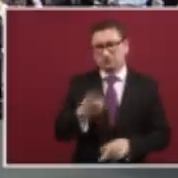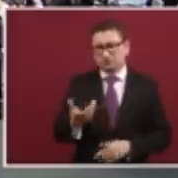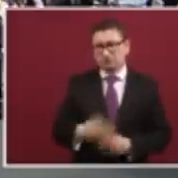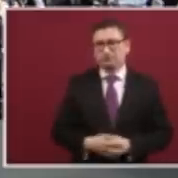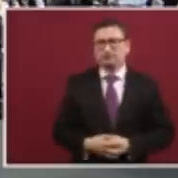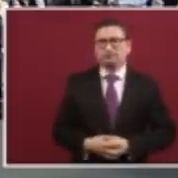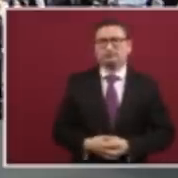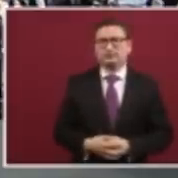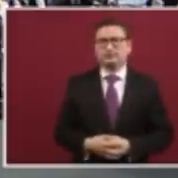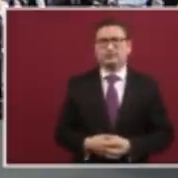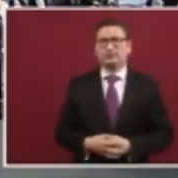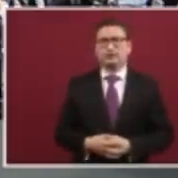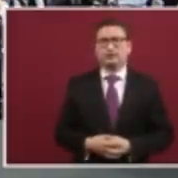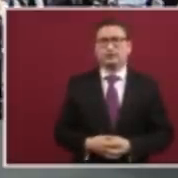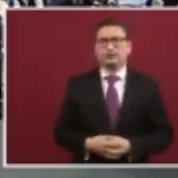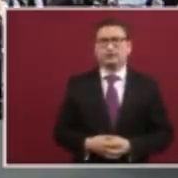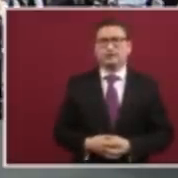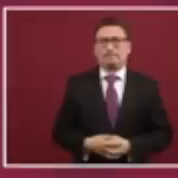Y también